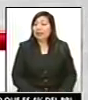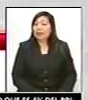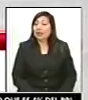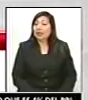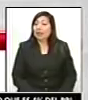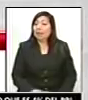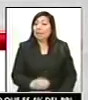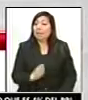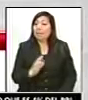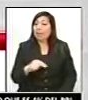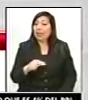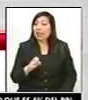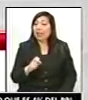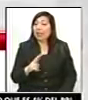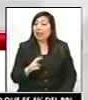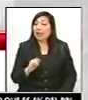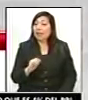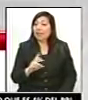Alberto Benavides Ferreiros,